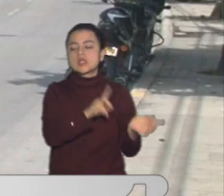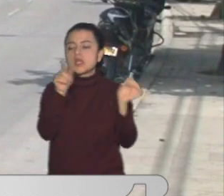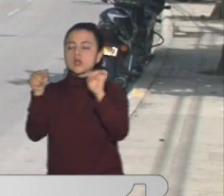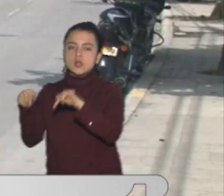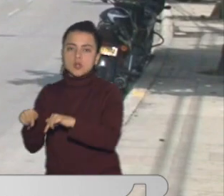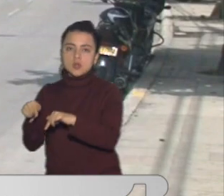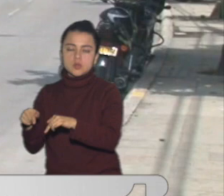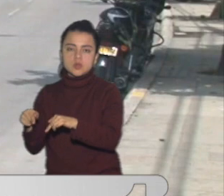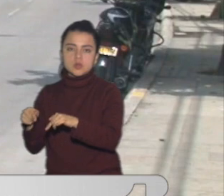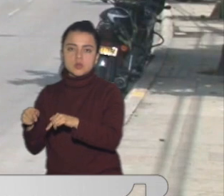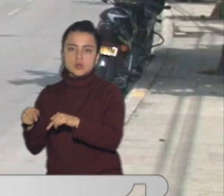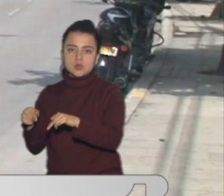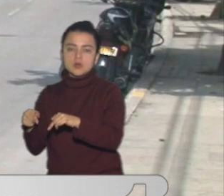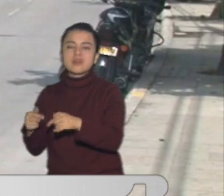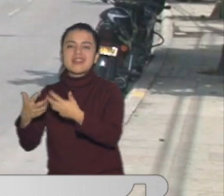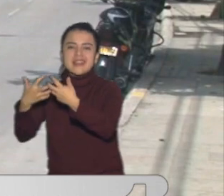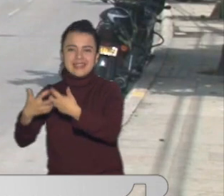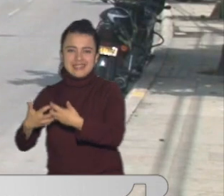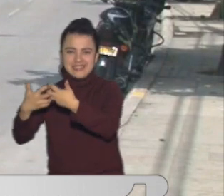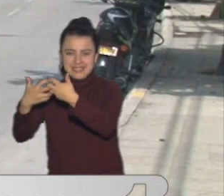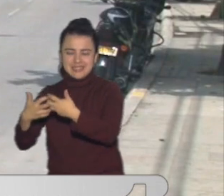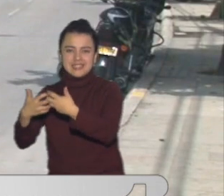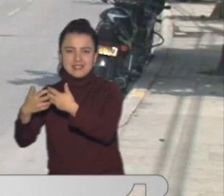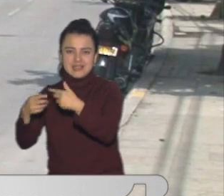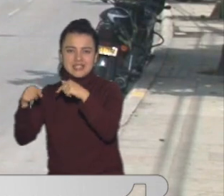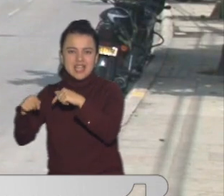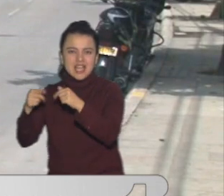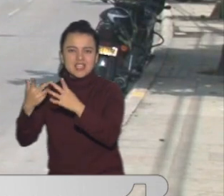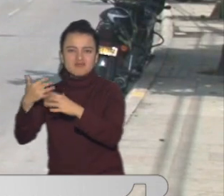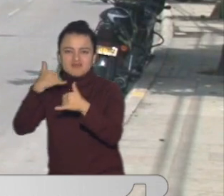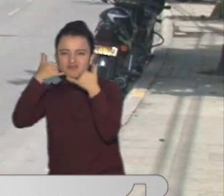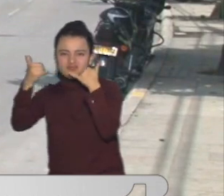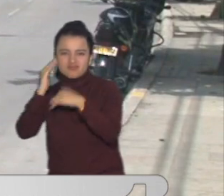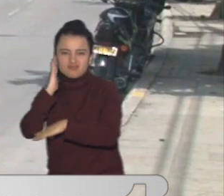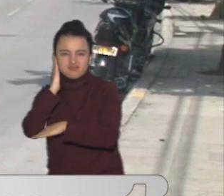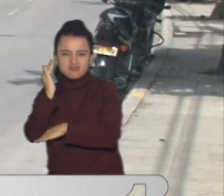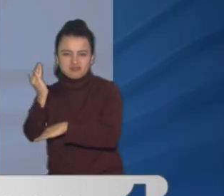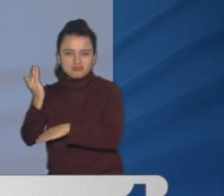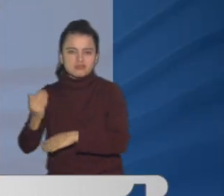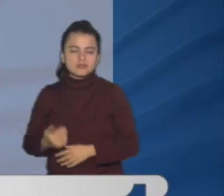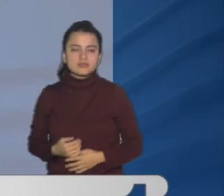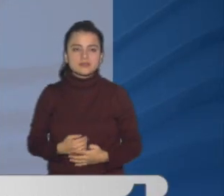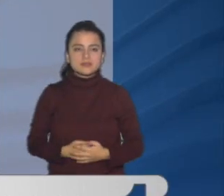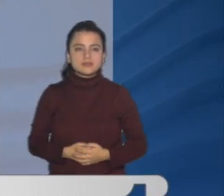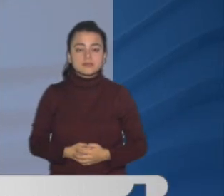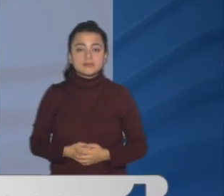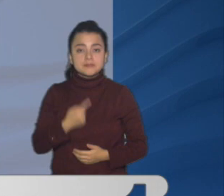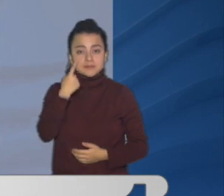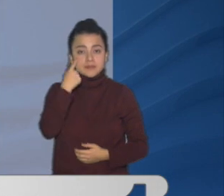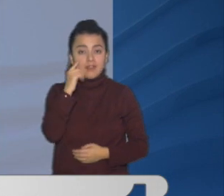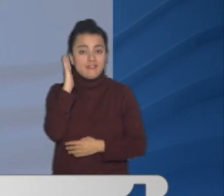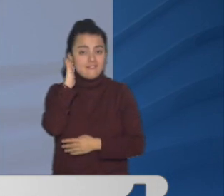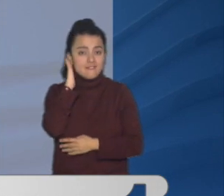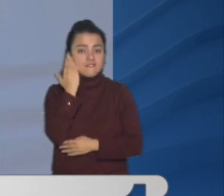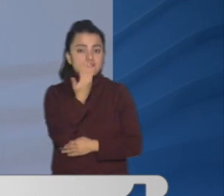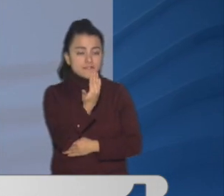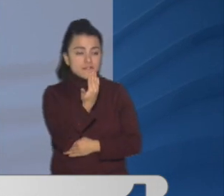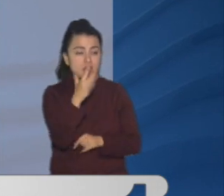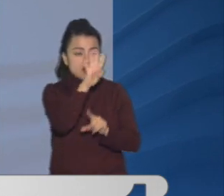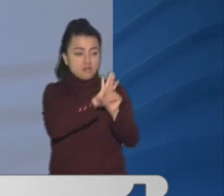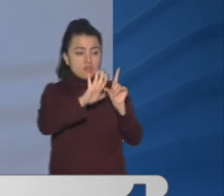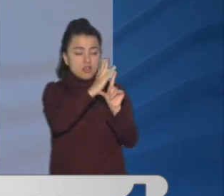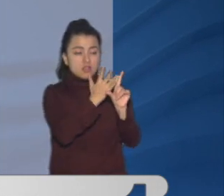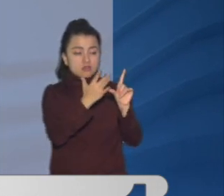las instalaciones de una empresa que se dedica a la telefonía celular. A través de videos virales